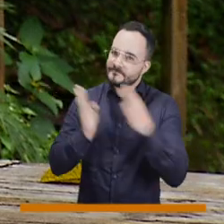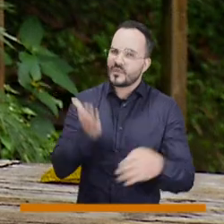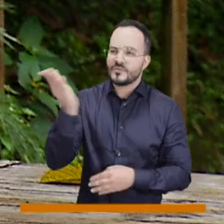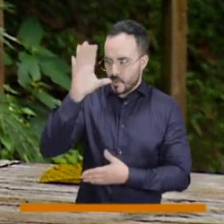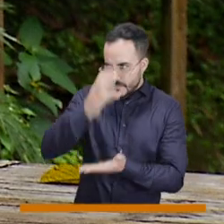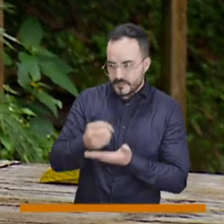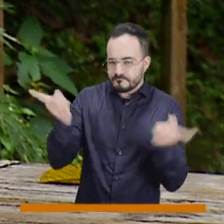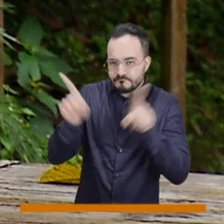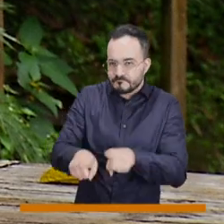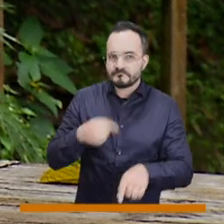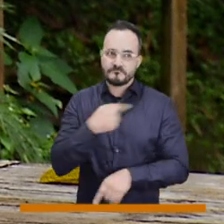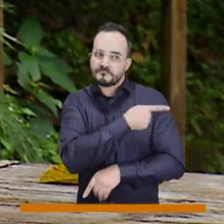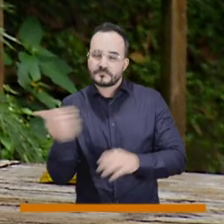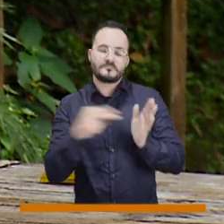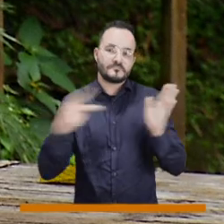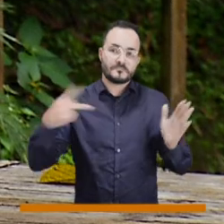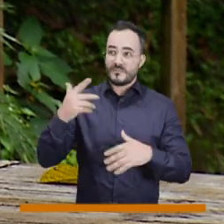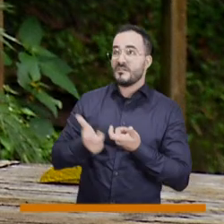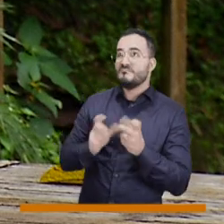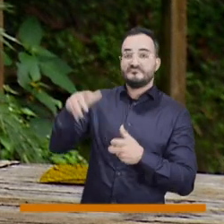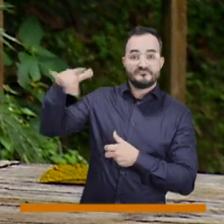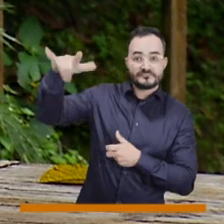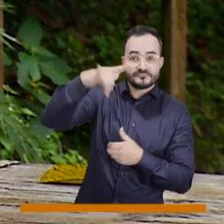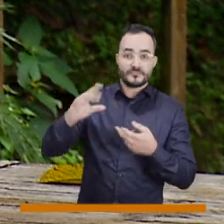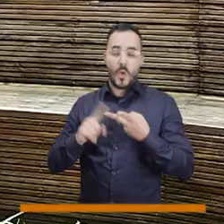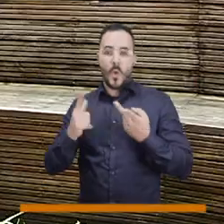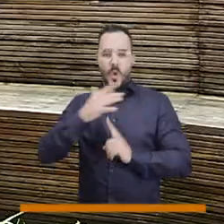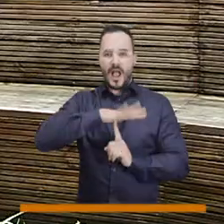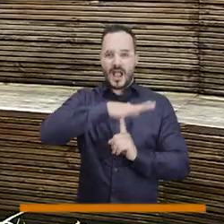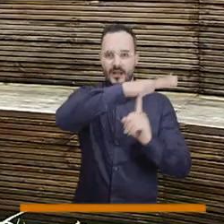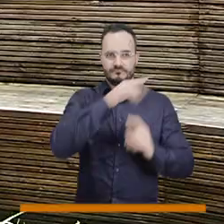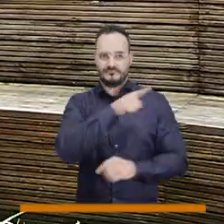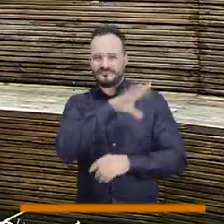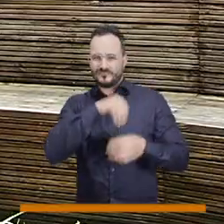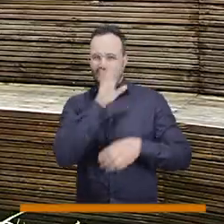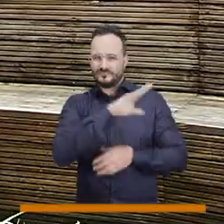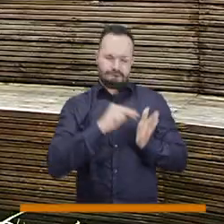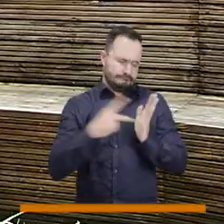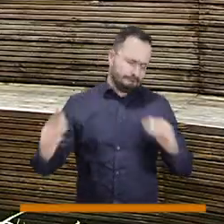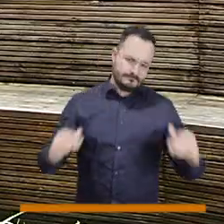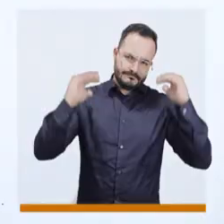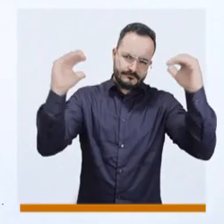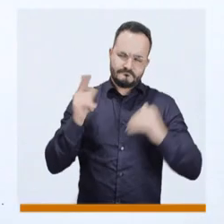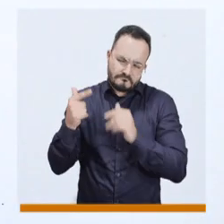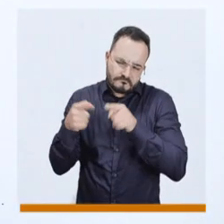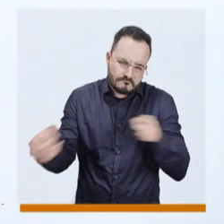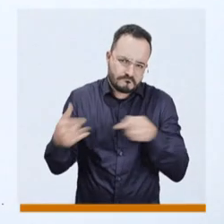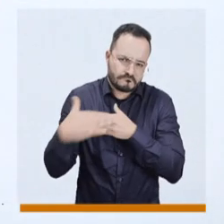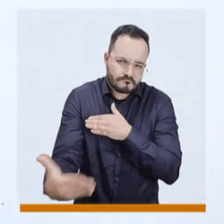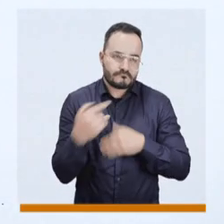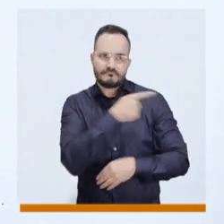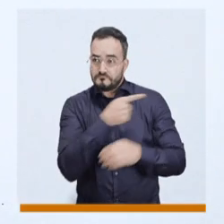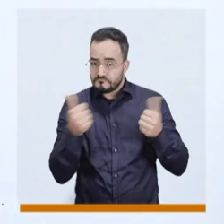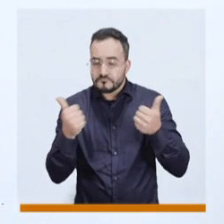pregunta para usted y en el sentido de toda esa tecnología con la que contamos, ahora drones, el helicóptero Halcón que está dotado con una tecnología